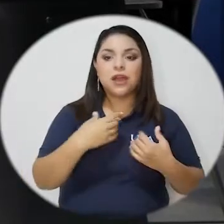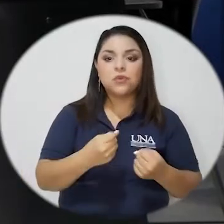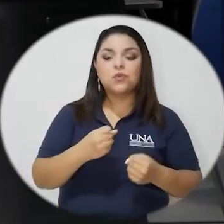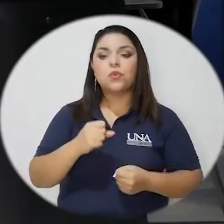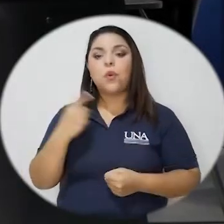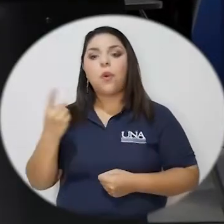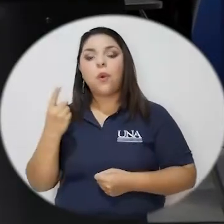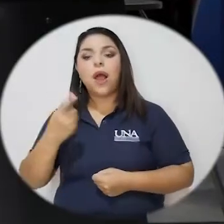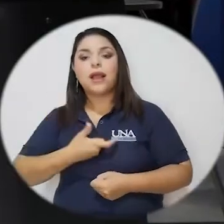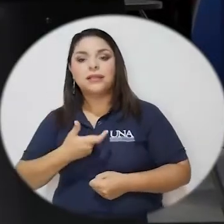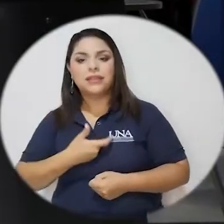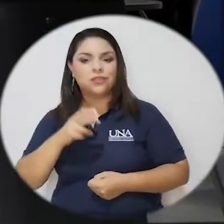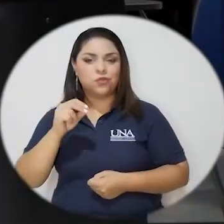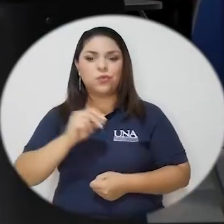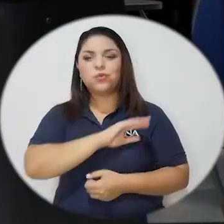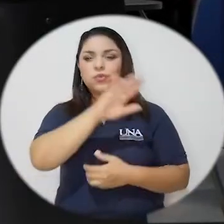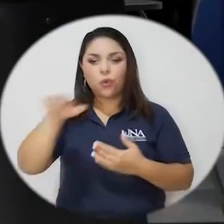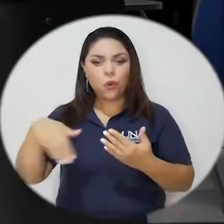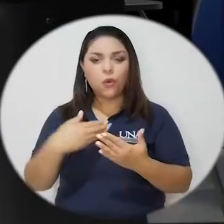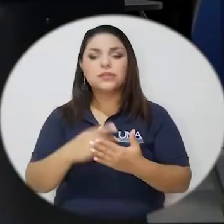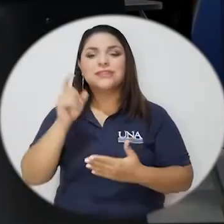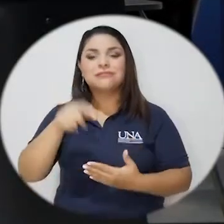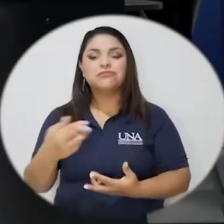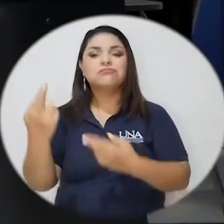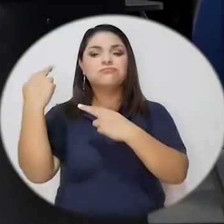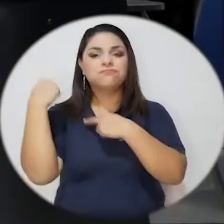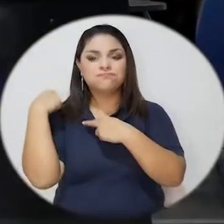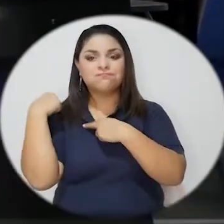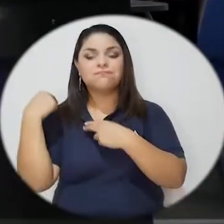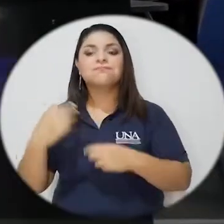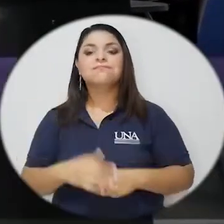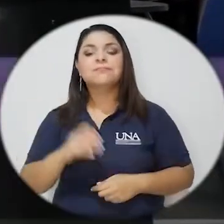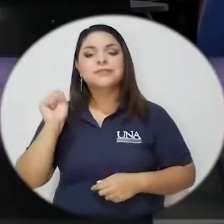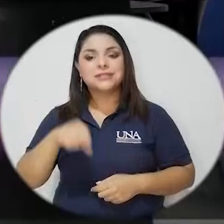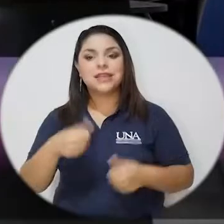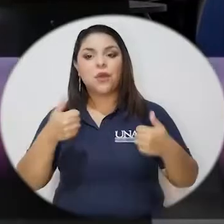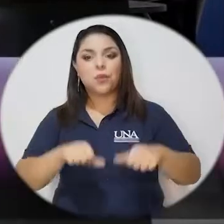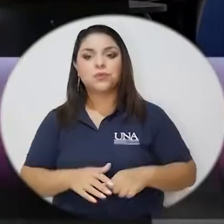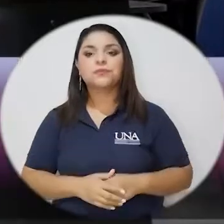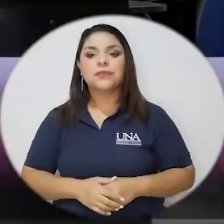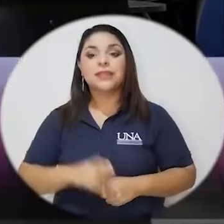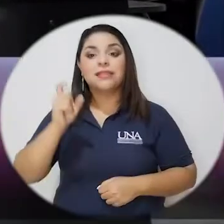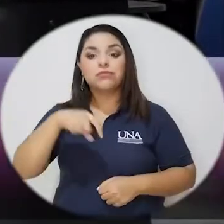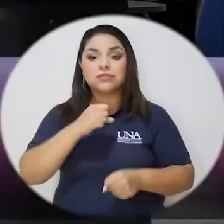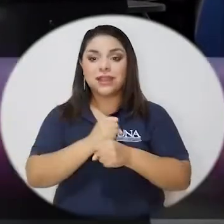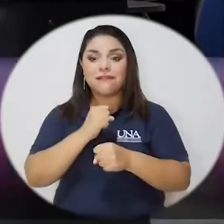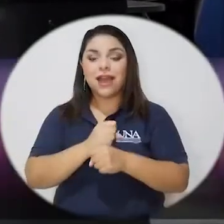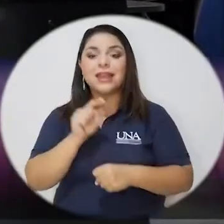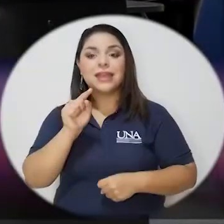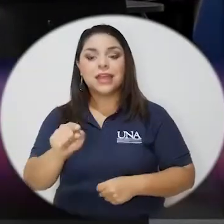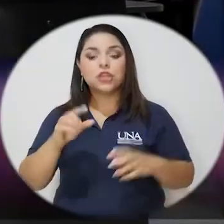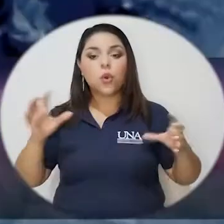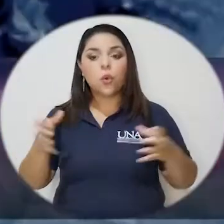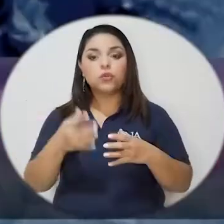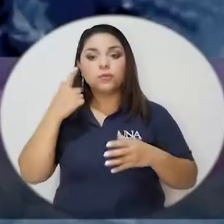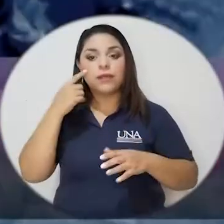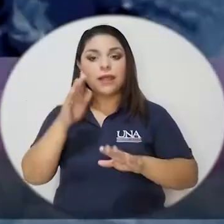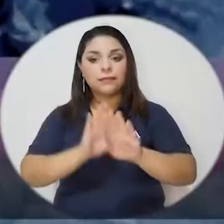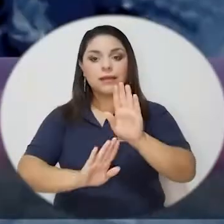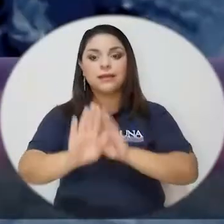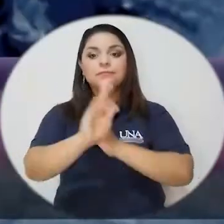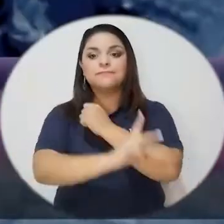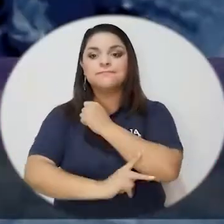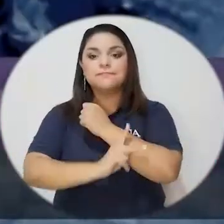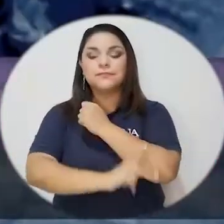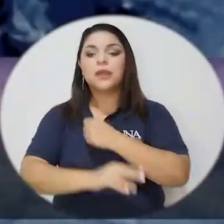Ministerio de Salud, no es solo de las alcaldías, es un asunto en el que todas y todas tenemos una responsabilidad. Totalmente. Y que tenemos que empezar a trabajar en ello juntos para